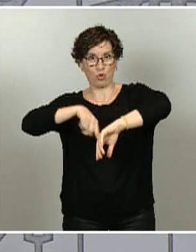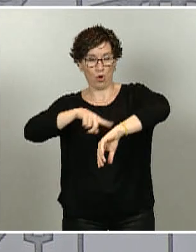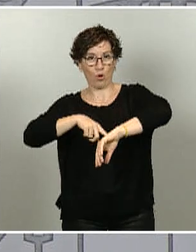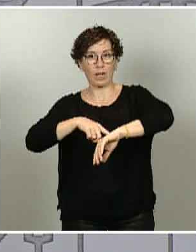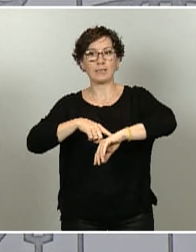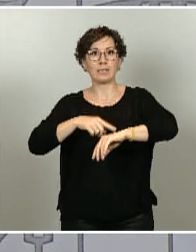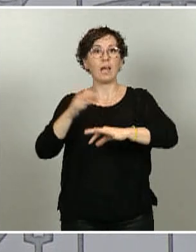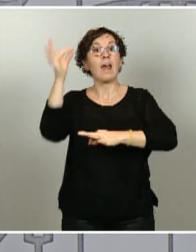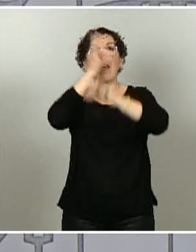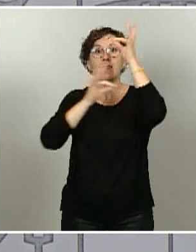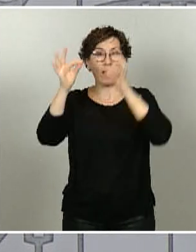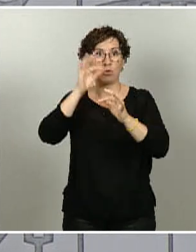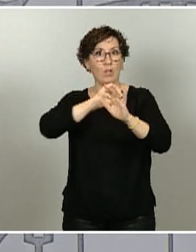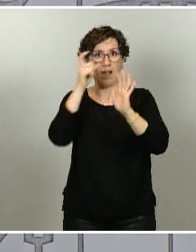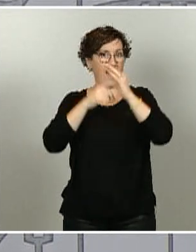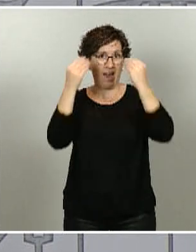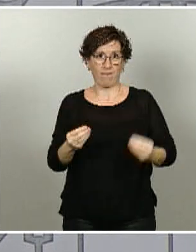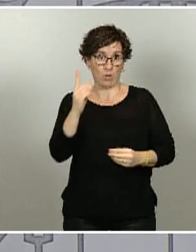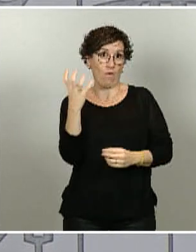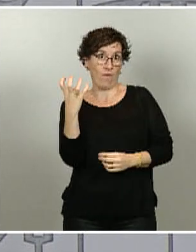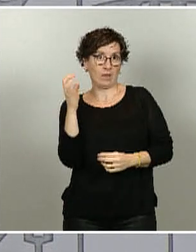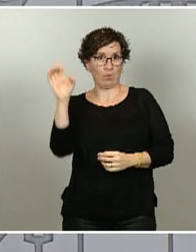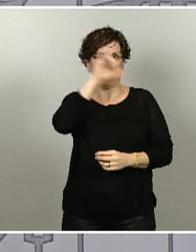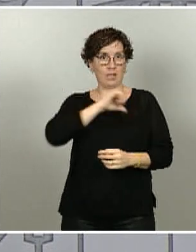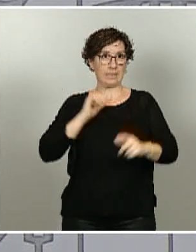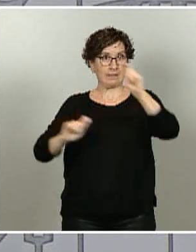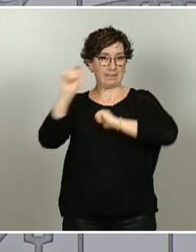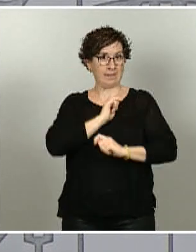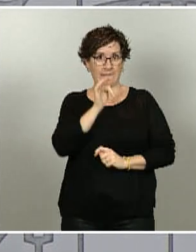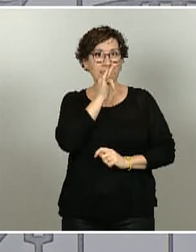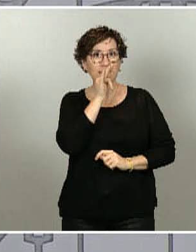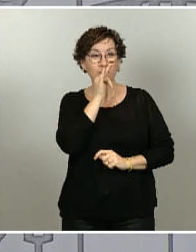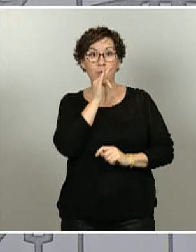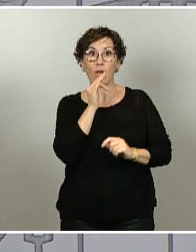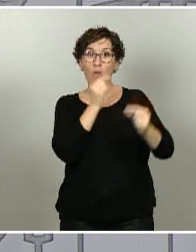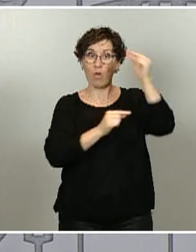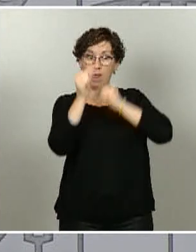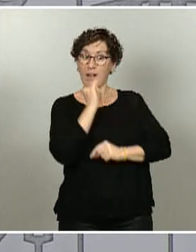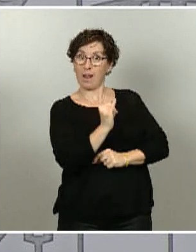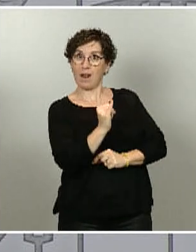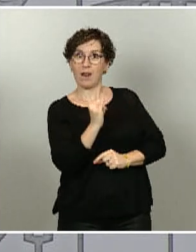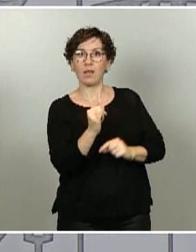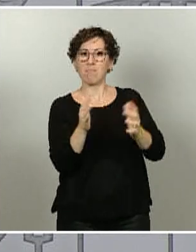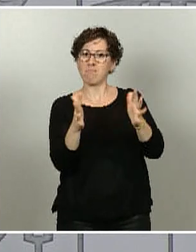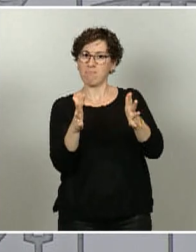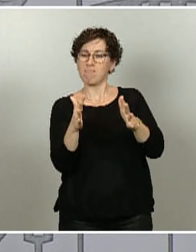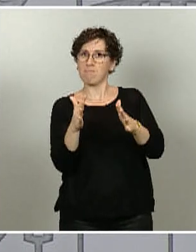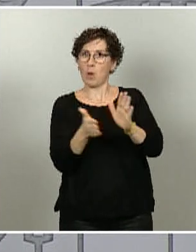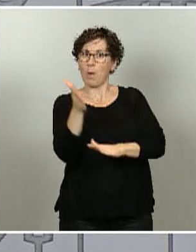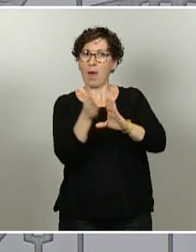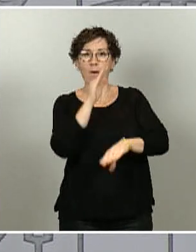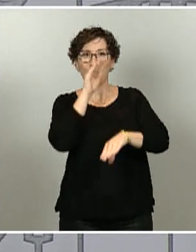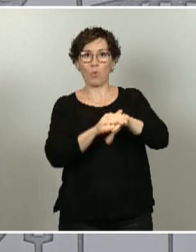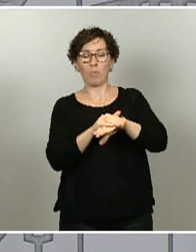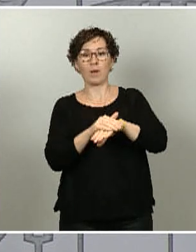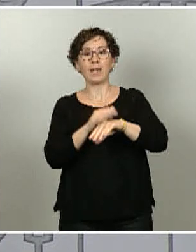4 comunidades autónomas por aportar parte de esta información, pero según los datos que tenemos ya estaríamos cumpliendo ese objetivo de reducir por